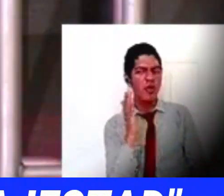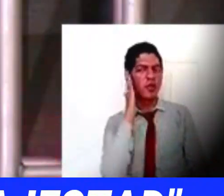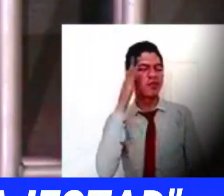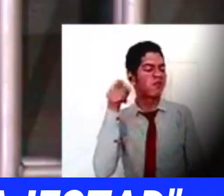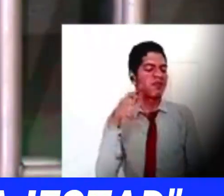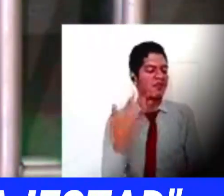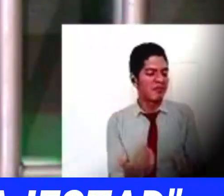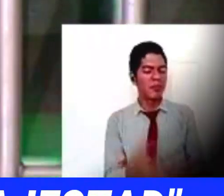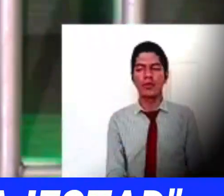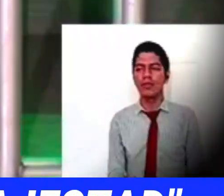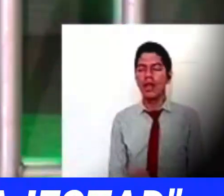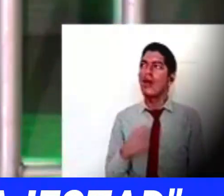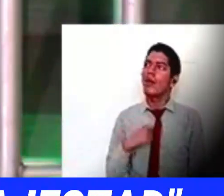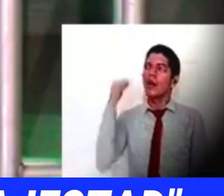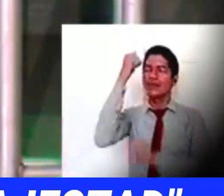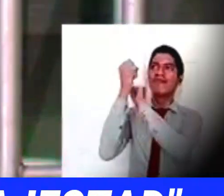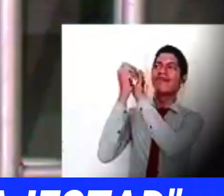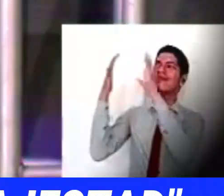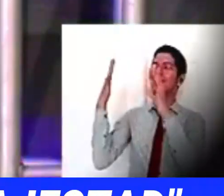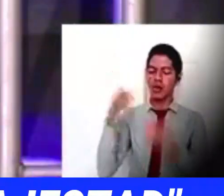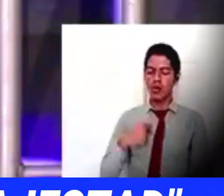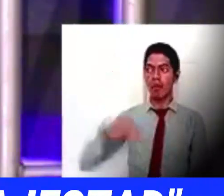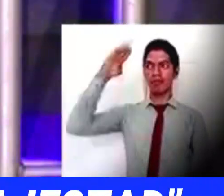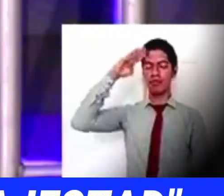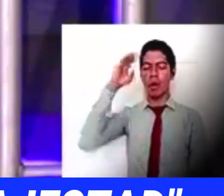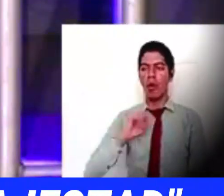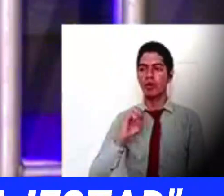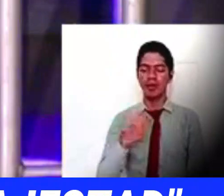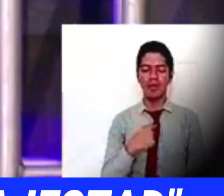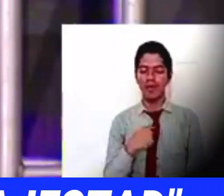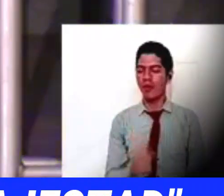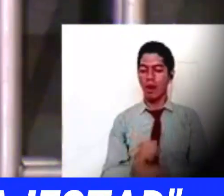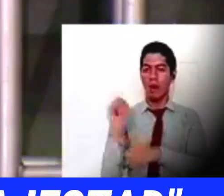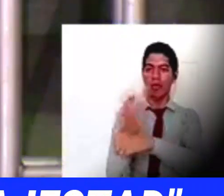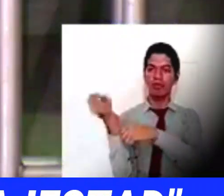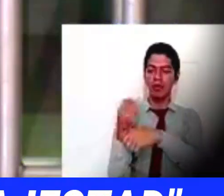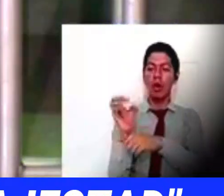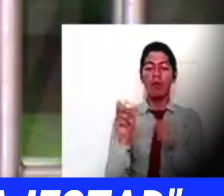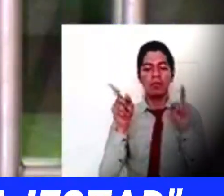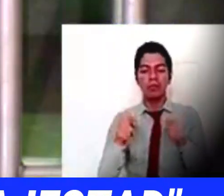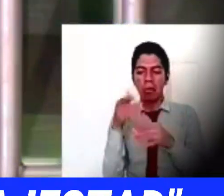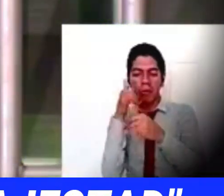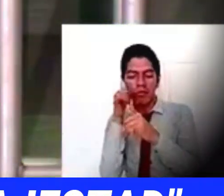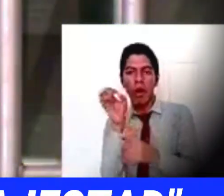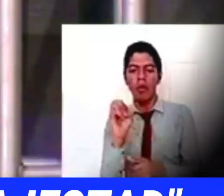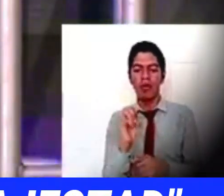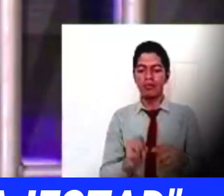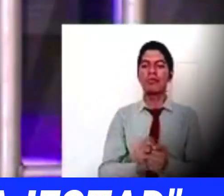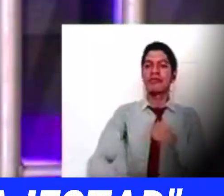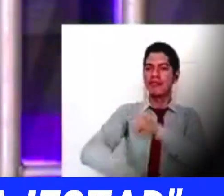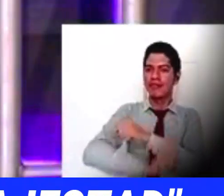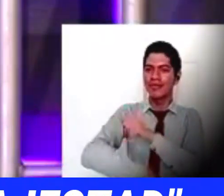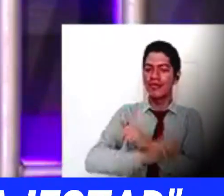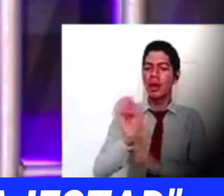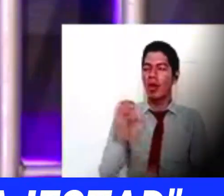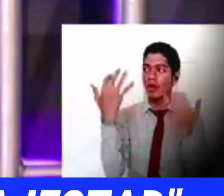ser bombero. Otros dicen: yo quiero ser ingeniero. Otros dicen: yo quiero ser futbolista. Otros dicen: yo quiero ser aviador. Pero pregúntale a David qué